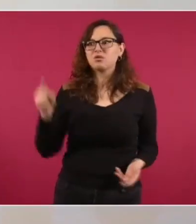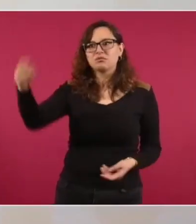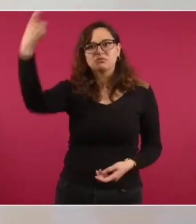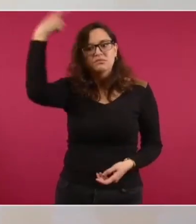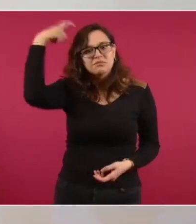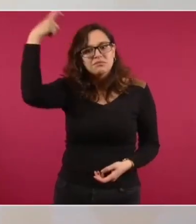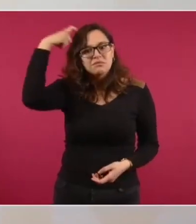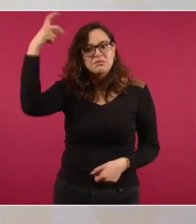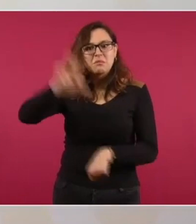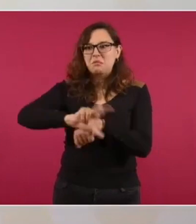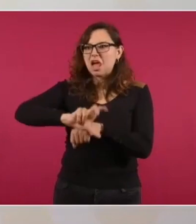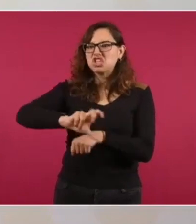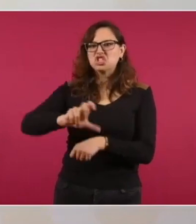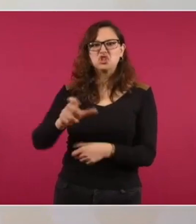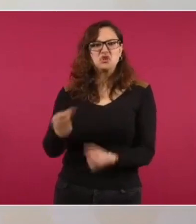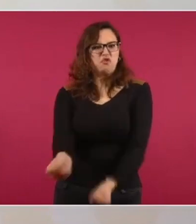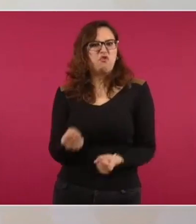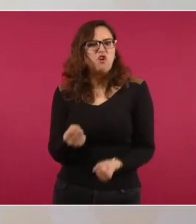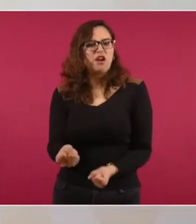Imagínense.